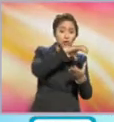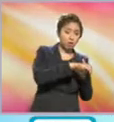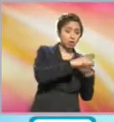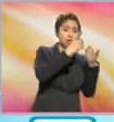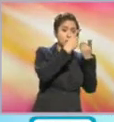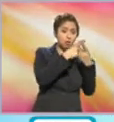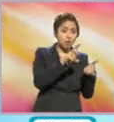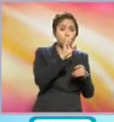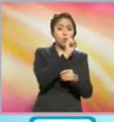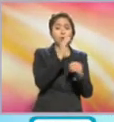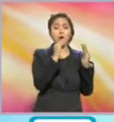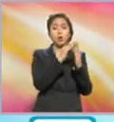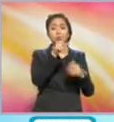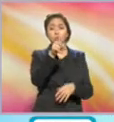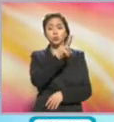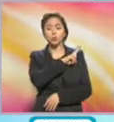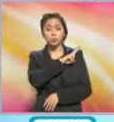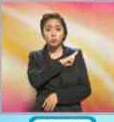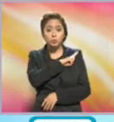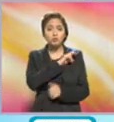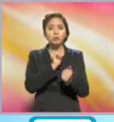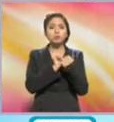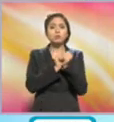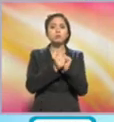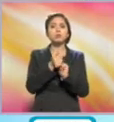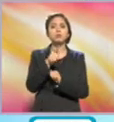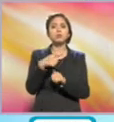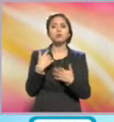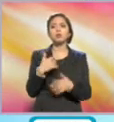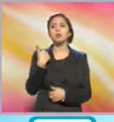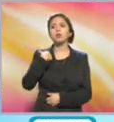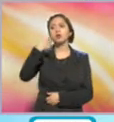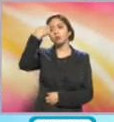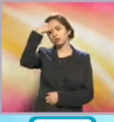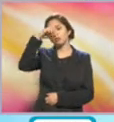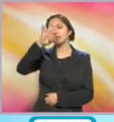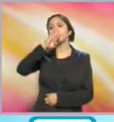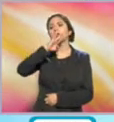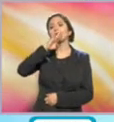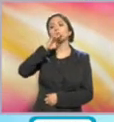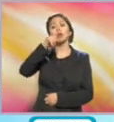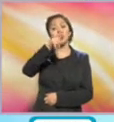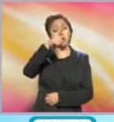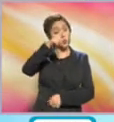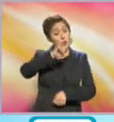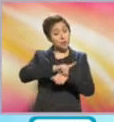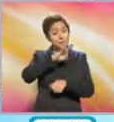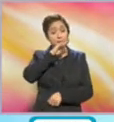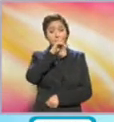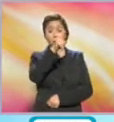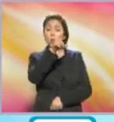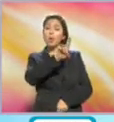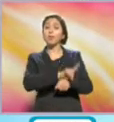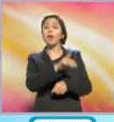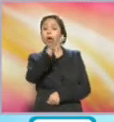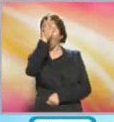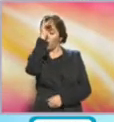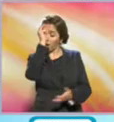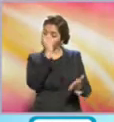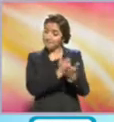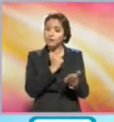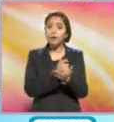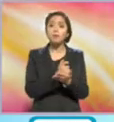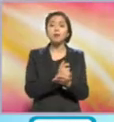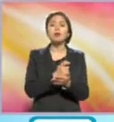vivir solo, como sea, y de repente empiezas realmente a valorar y escuchar esas palabras que te dicen, de mí te vas a acordar cuando, ¿no? Y la que nos caminada,